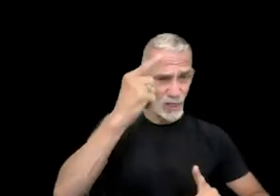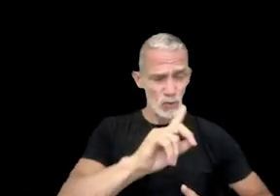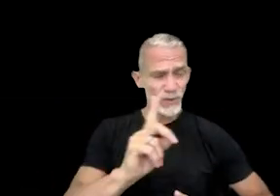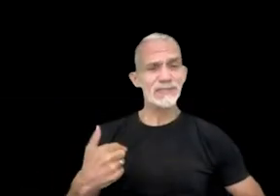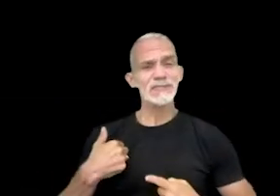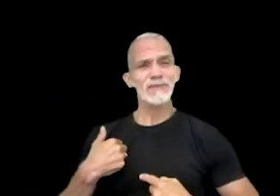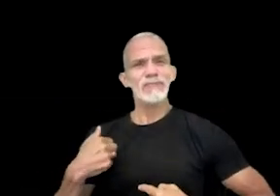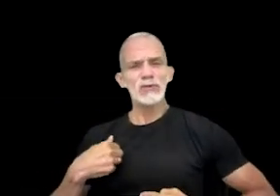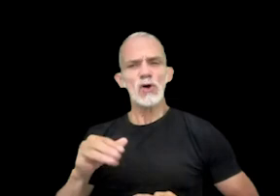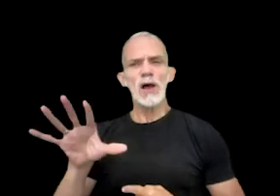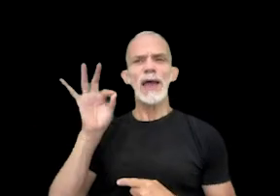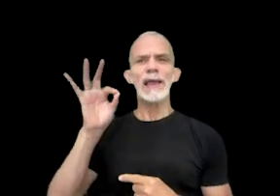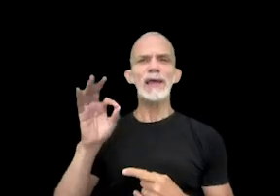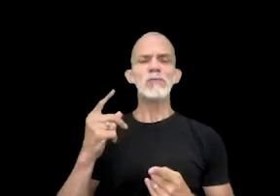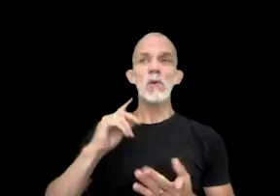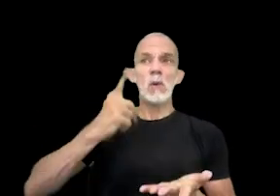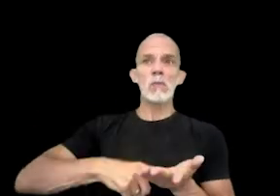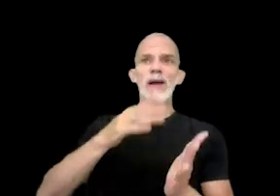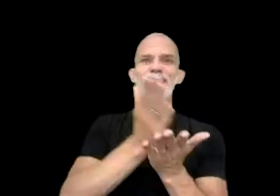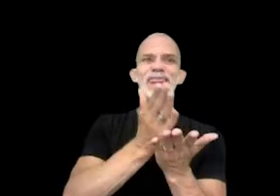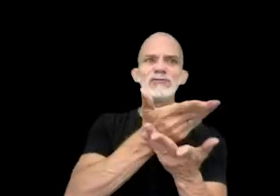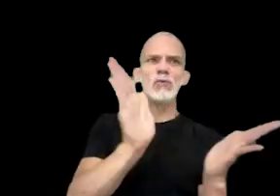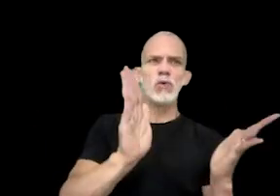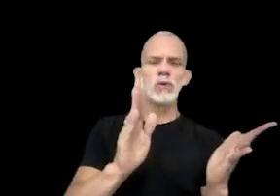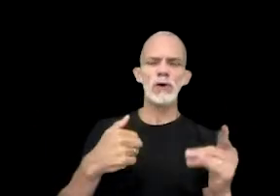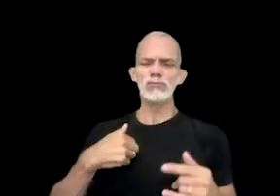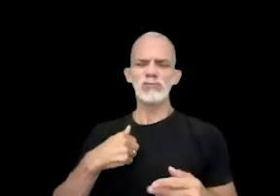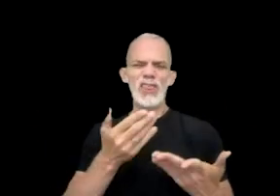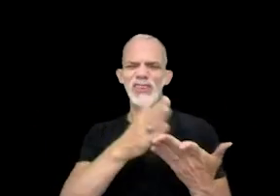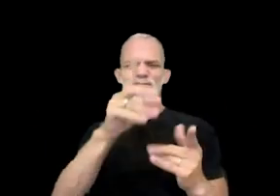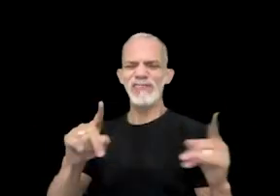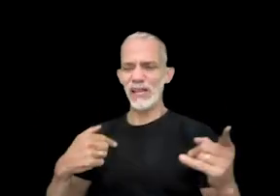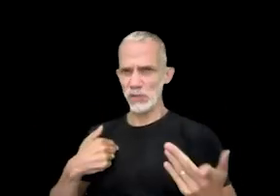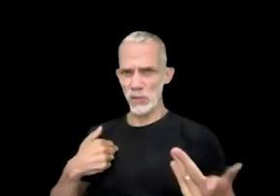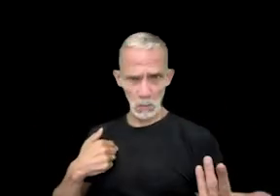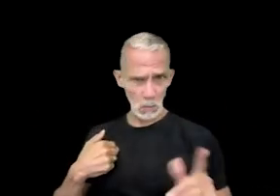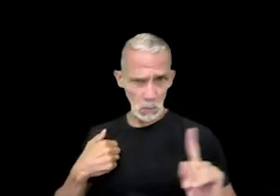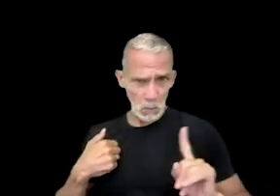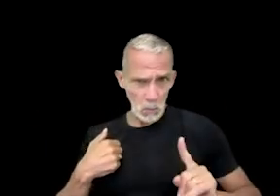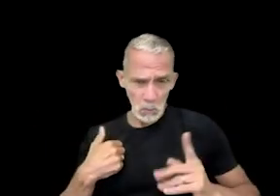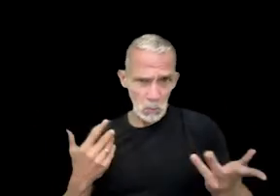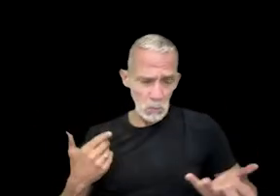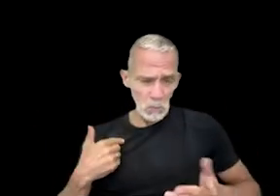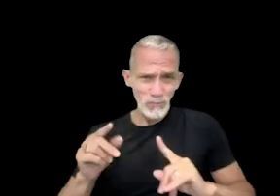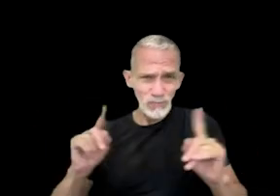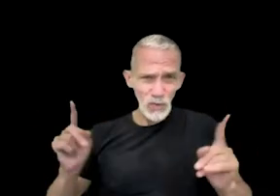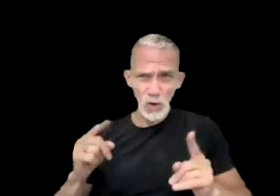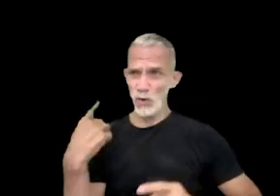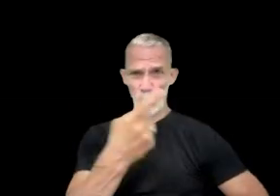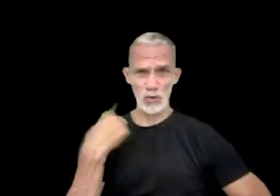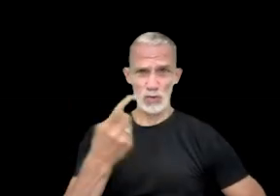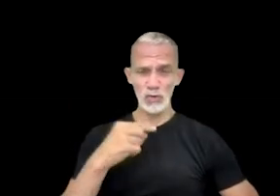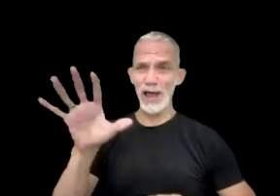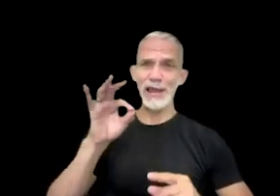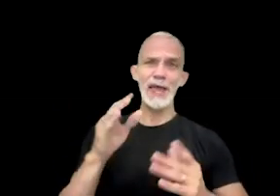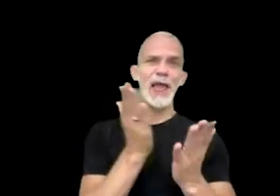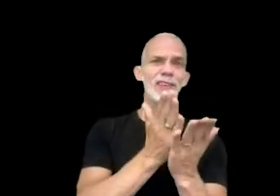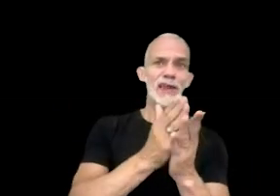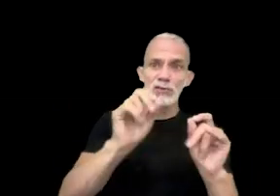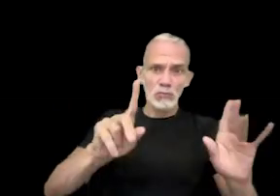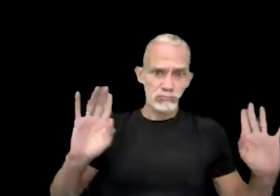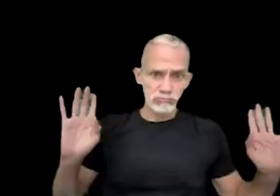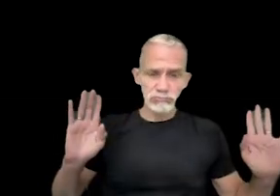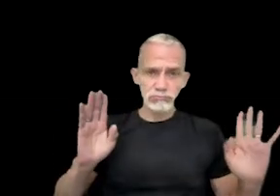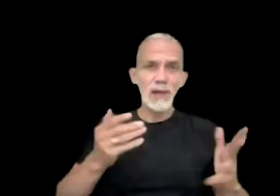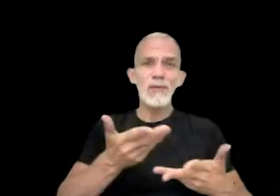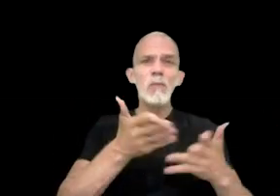pudiera elegir por encima del mandato del derecho público. De ninguna manera, ninguno de nosotros puede elegir por encima del mandato del